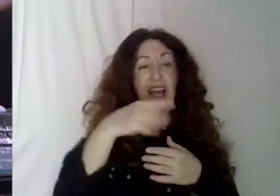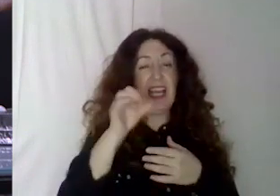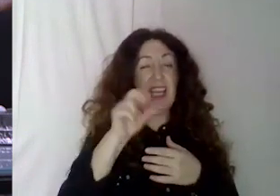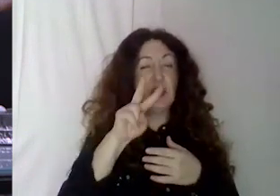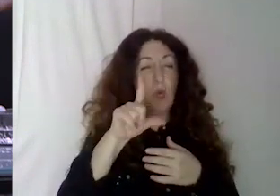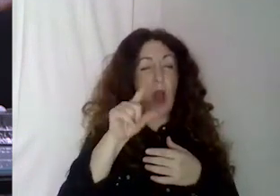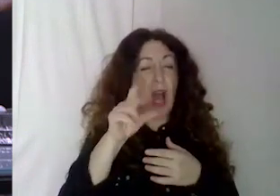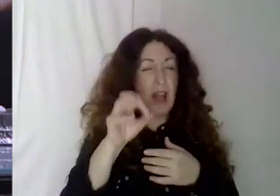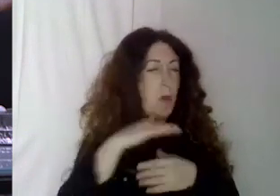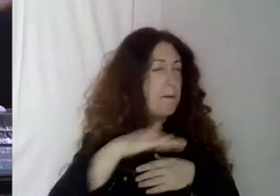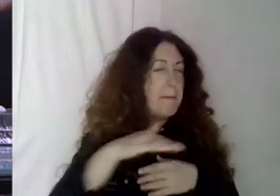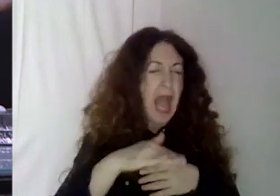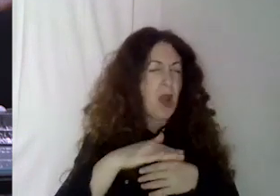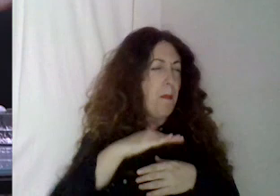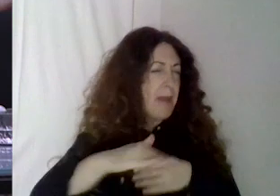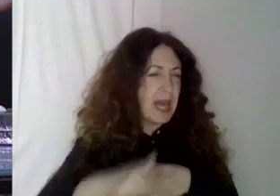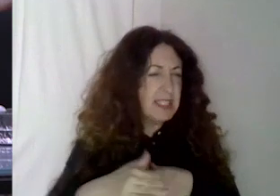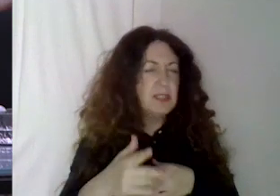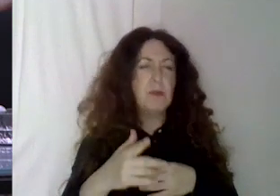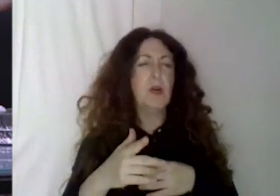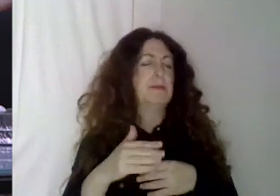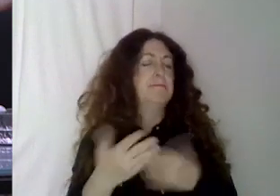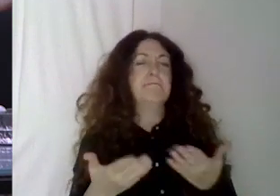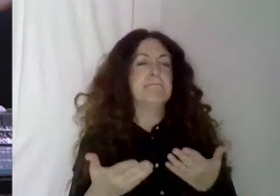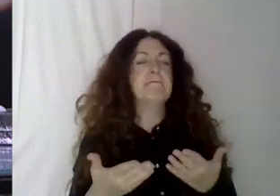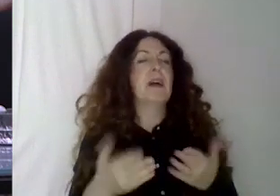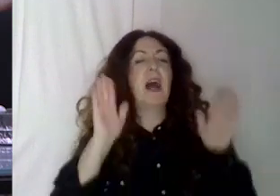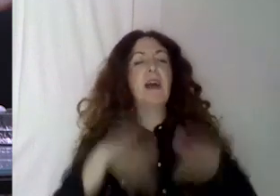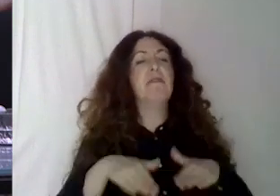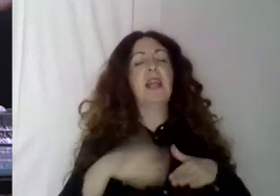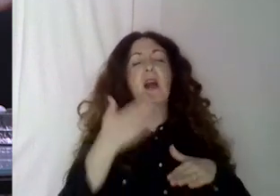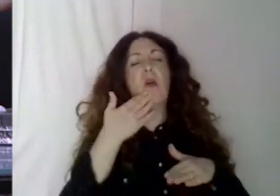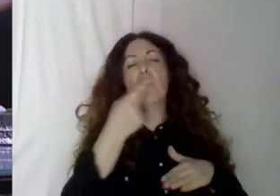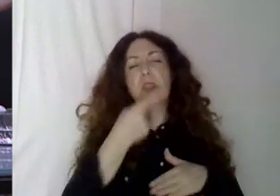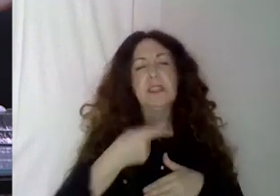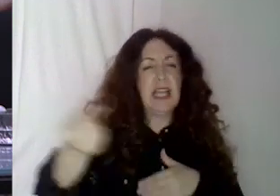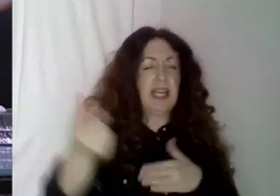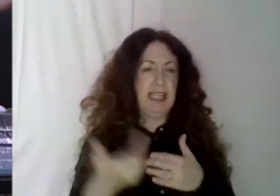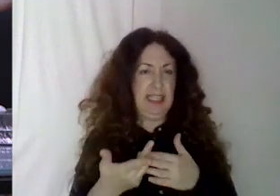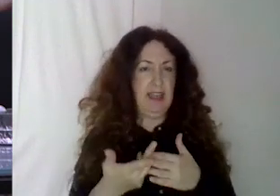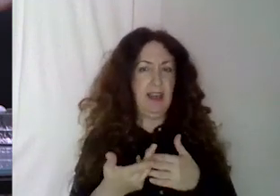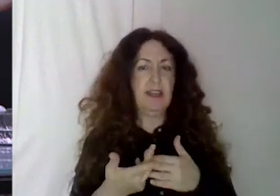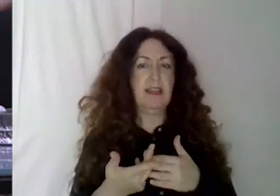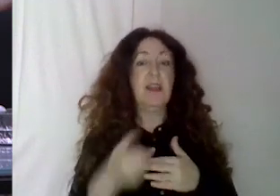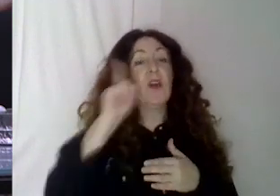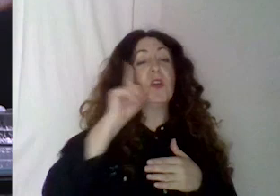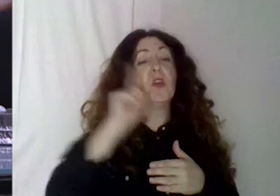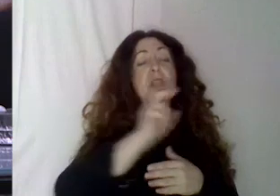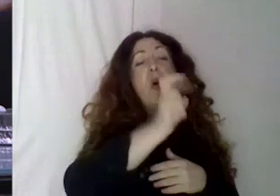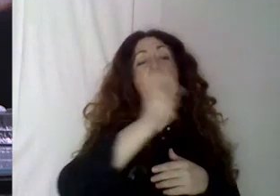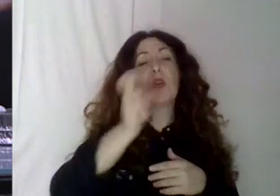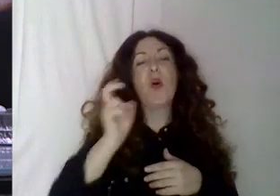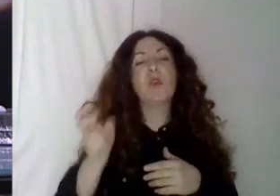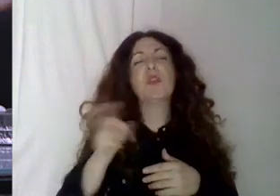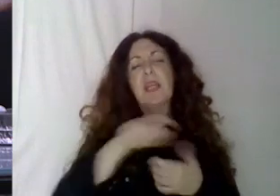suele decirse, me he beneficiado. En el fondo, como digo, le salvan. Es un